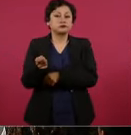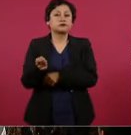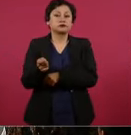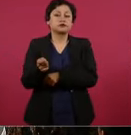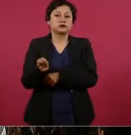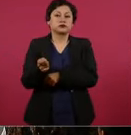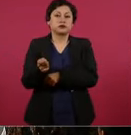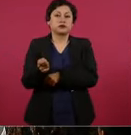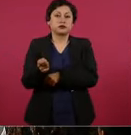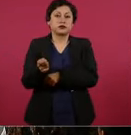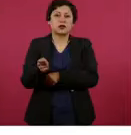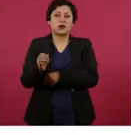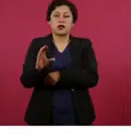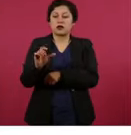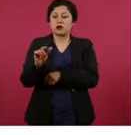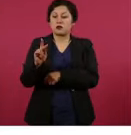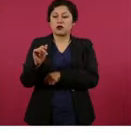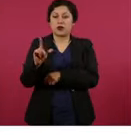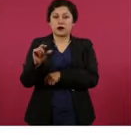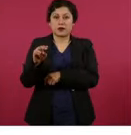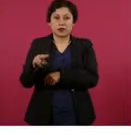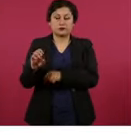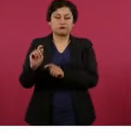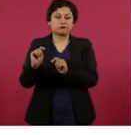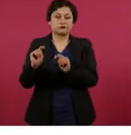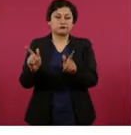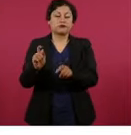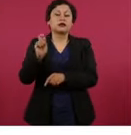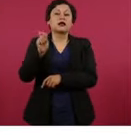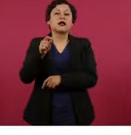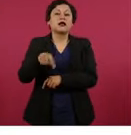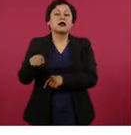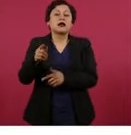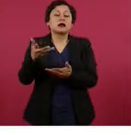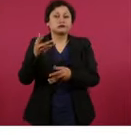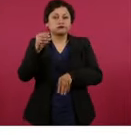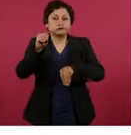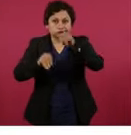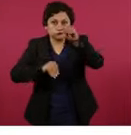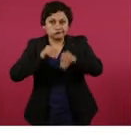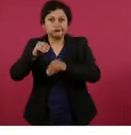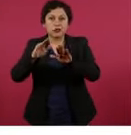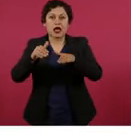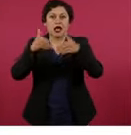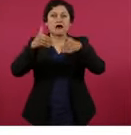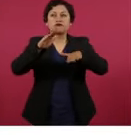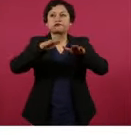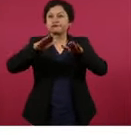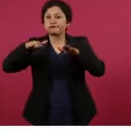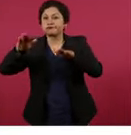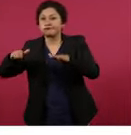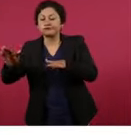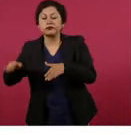Coahuila, en Calpulalpan, en Tlaxcala, también se ha trabajado todo el repello exterior, el cambio de herrería tubular perimetral,